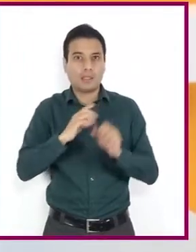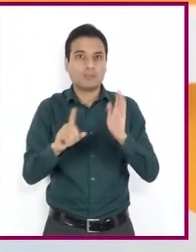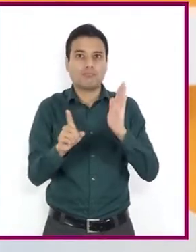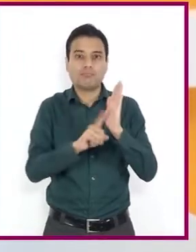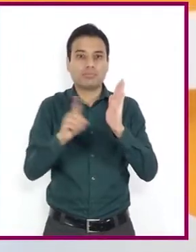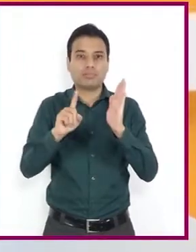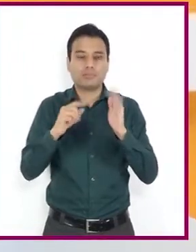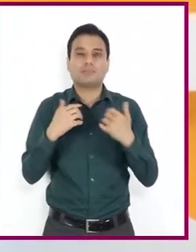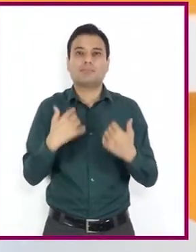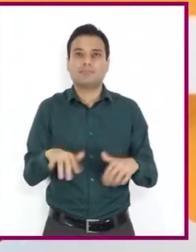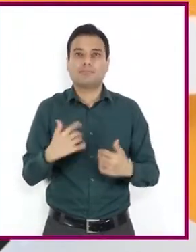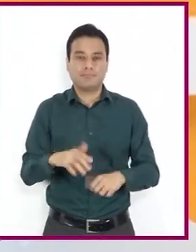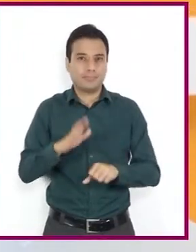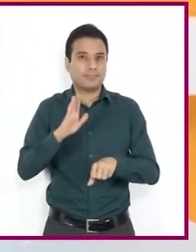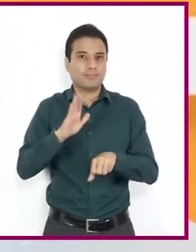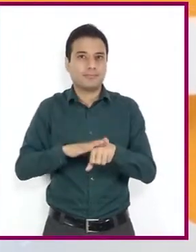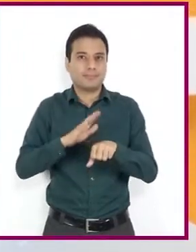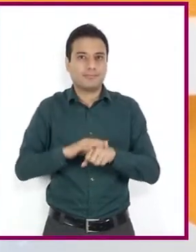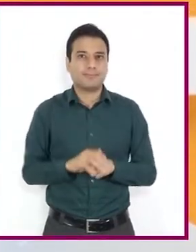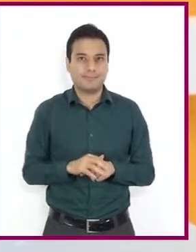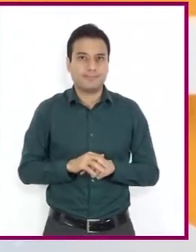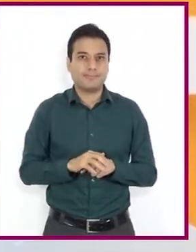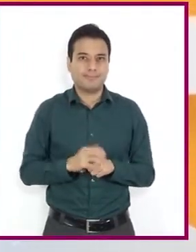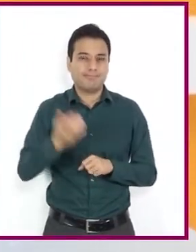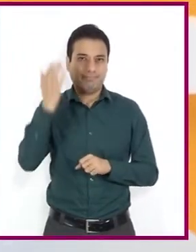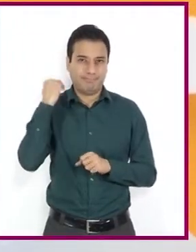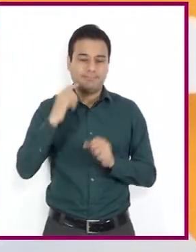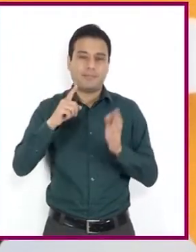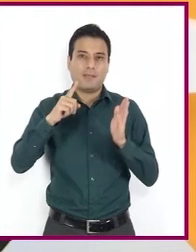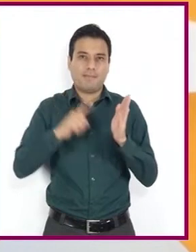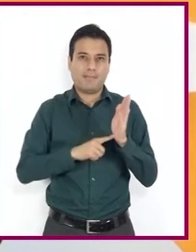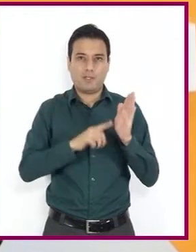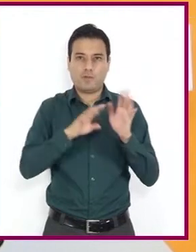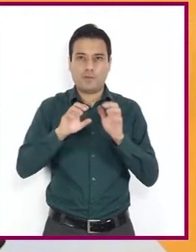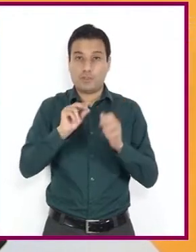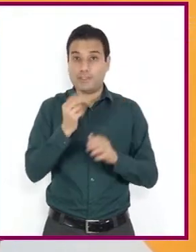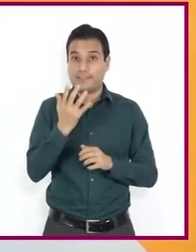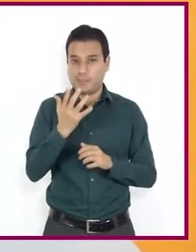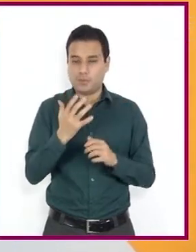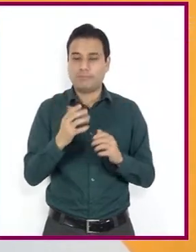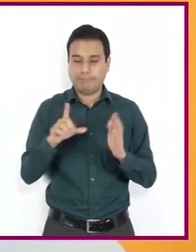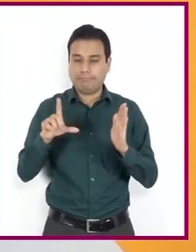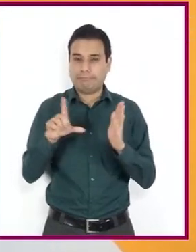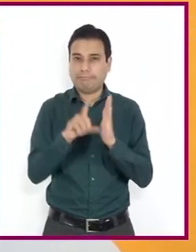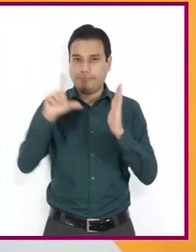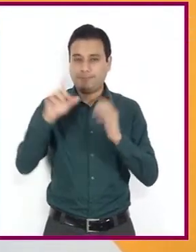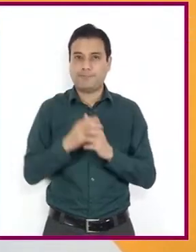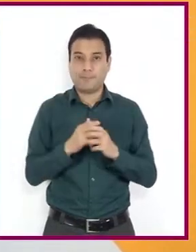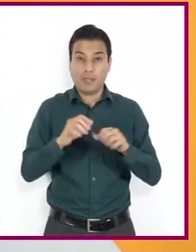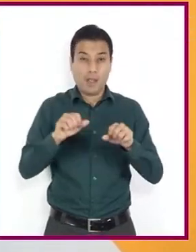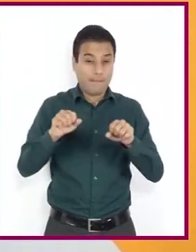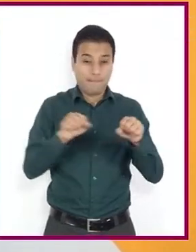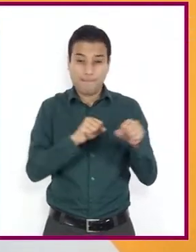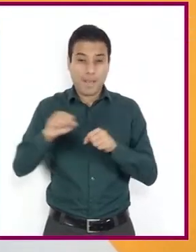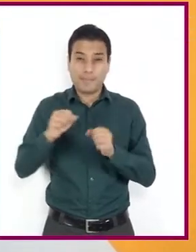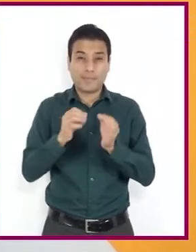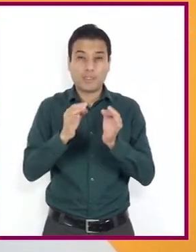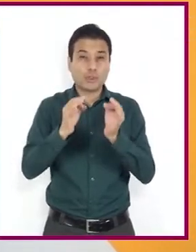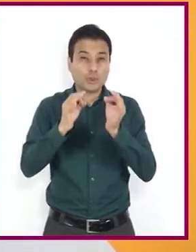una lección que nos dejó el sismo de 1985. El terremoto se registró a